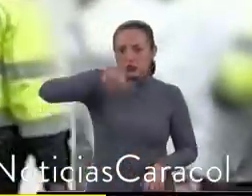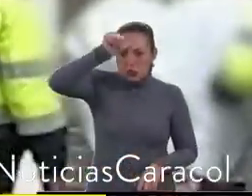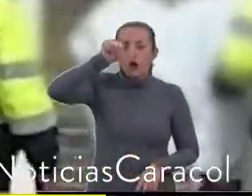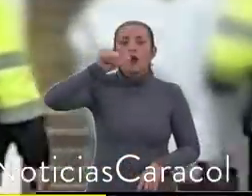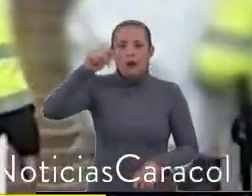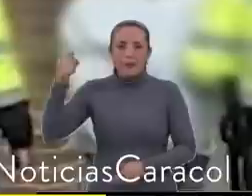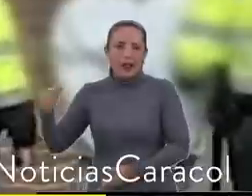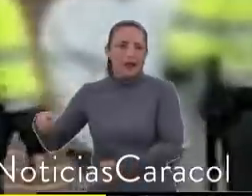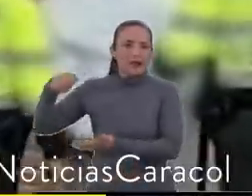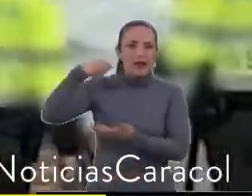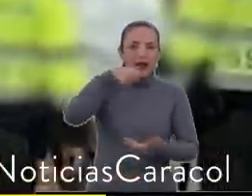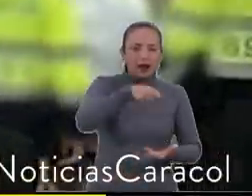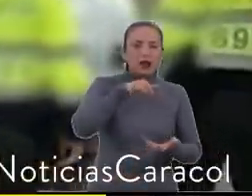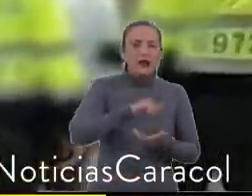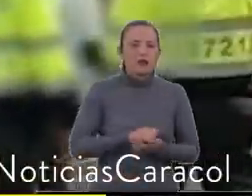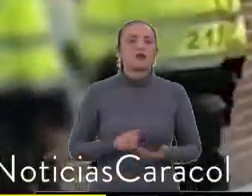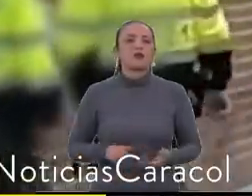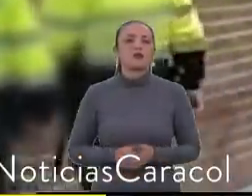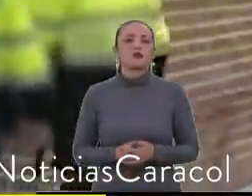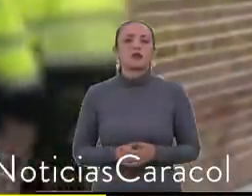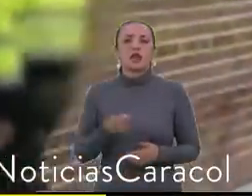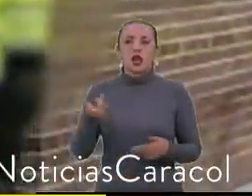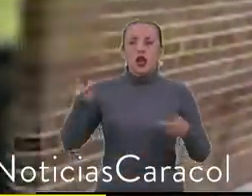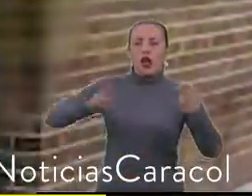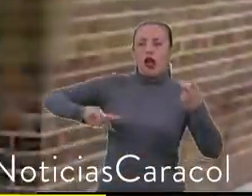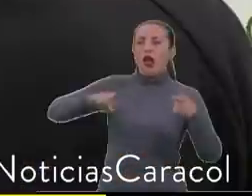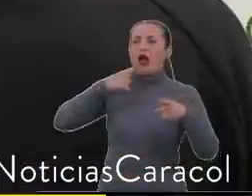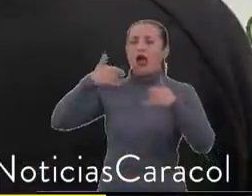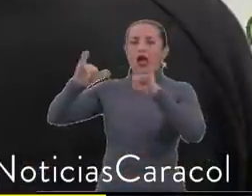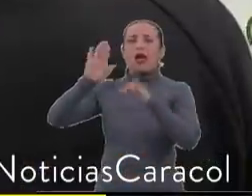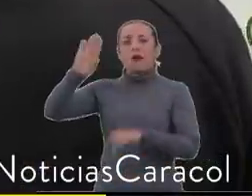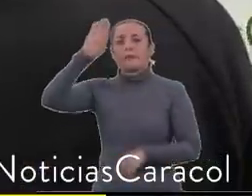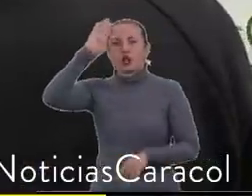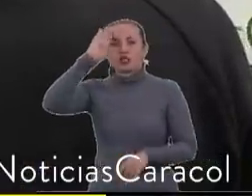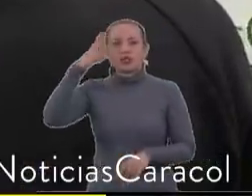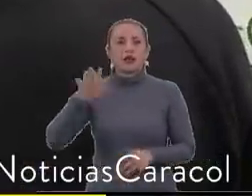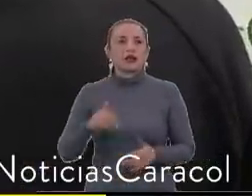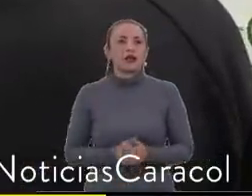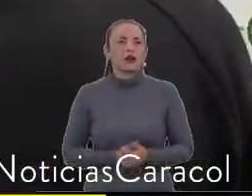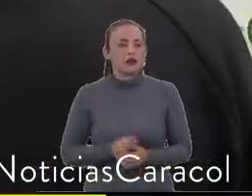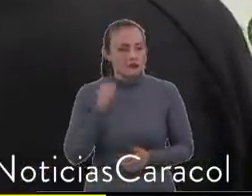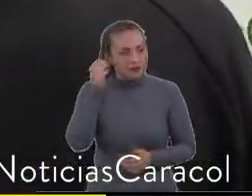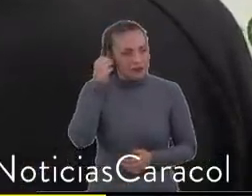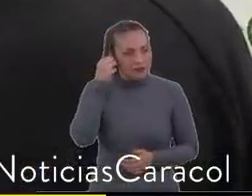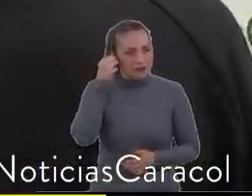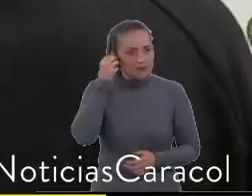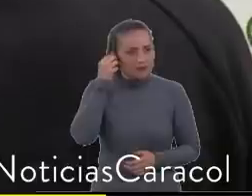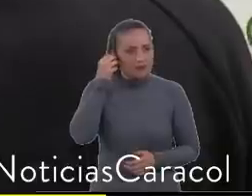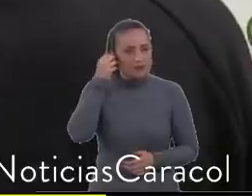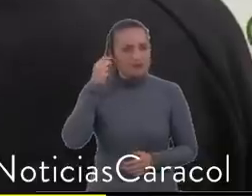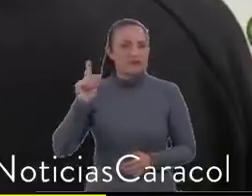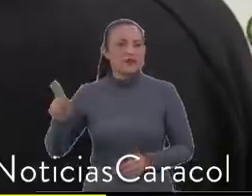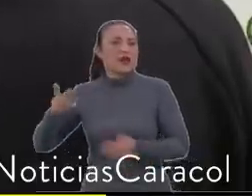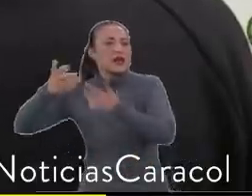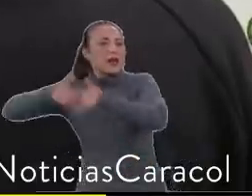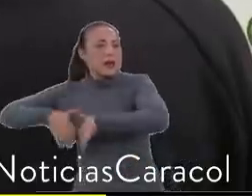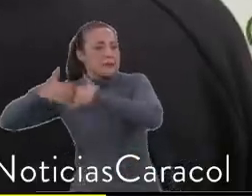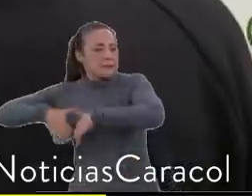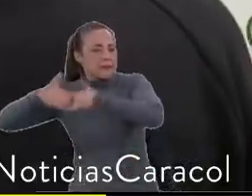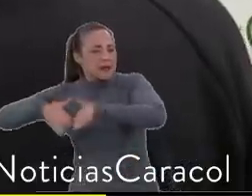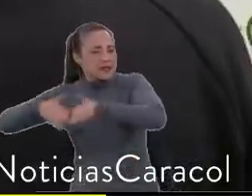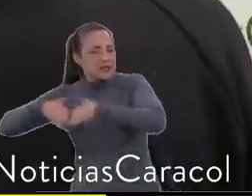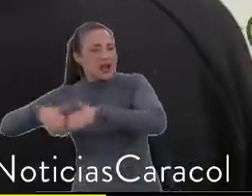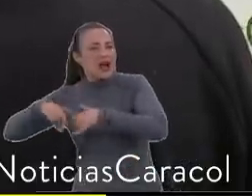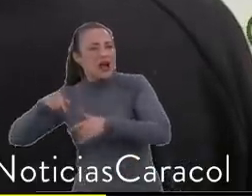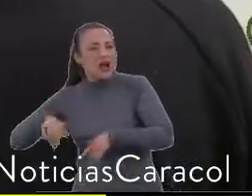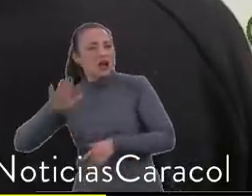inventó la película del asalto para no ser descubierto. Falta de pericia de parte mía como empresario, sí, invitar también a